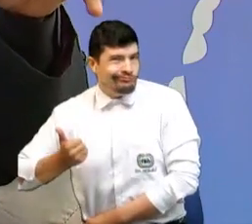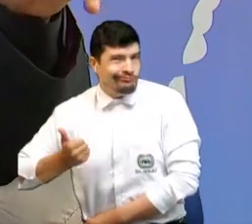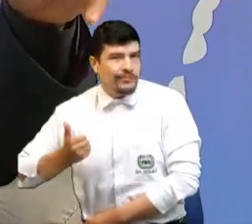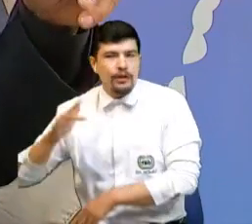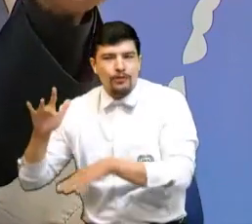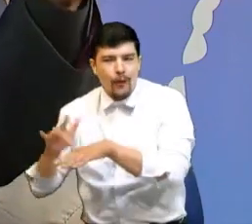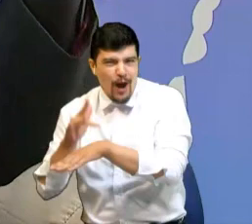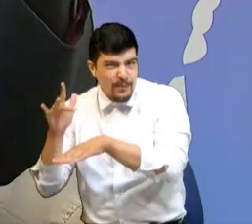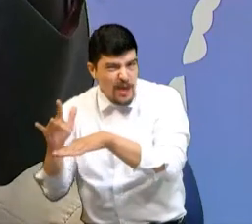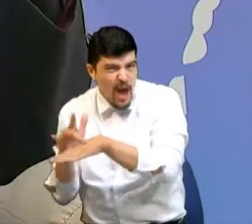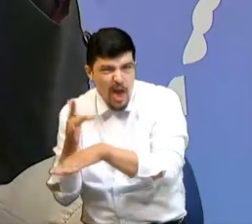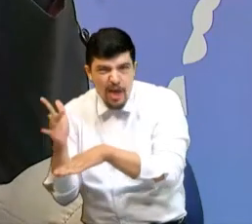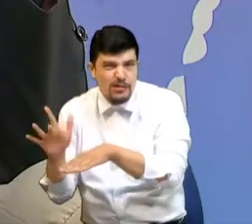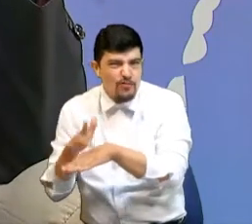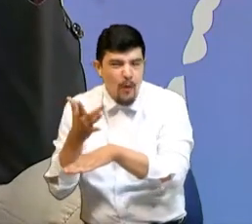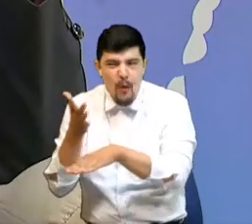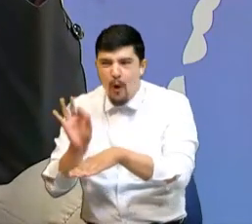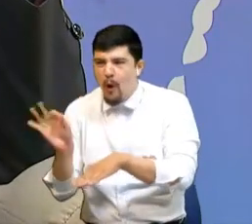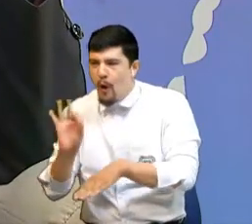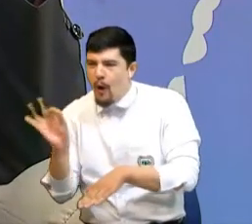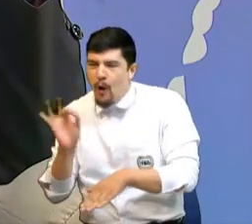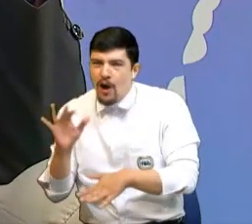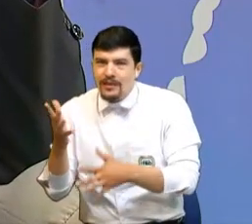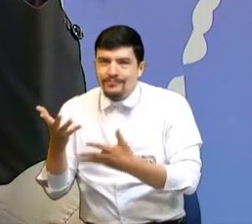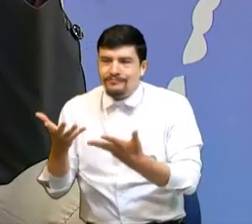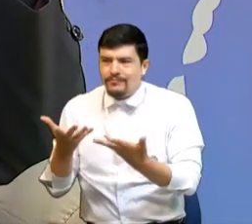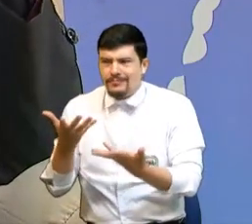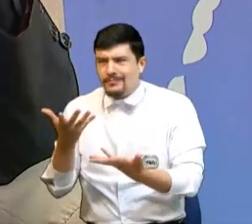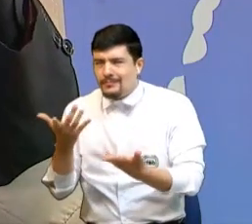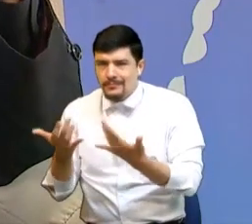Los tocamientos,